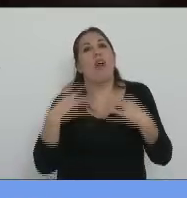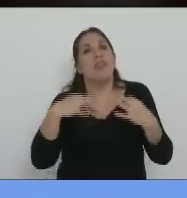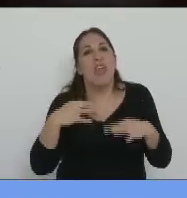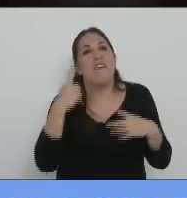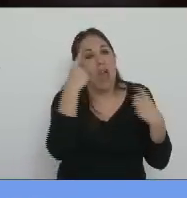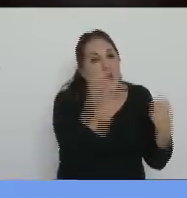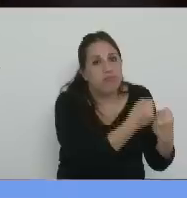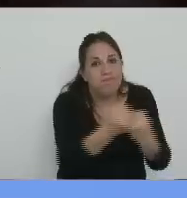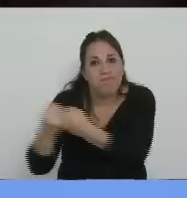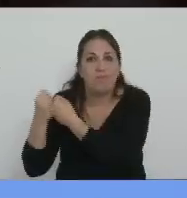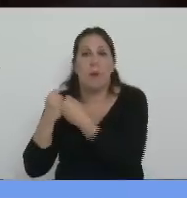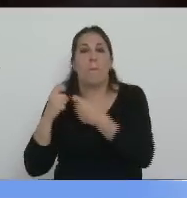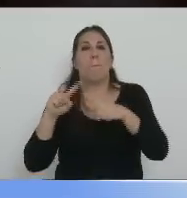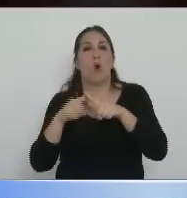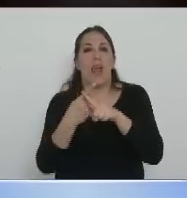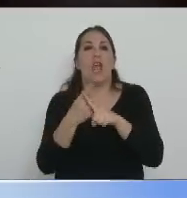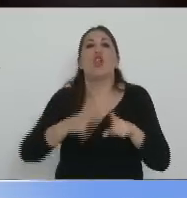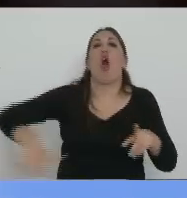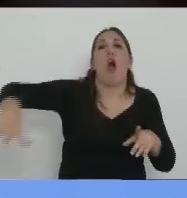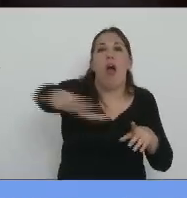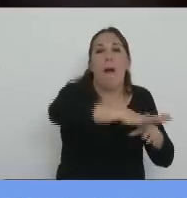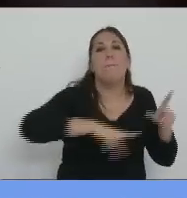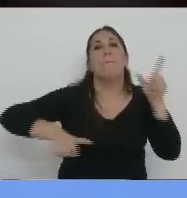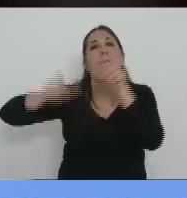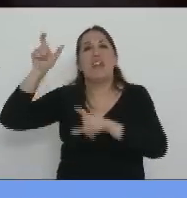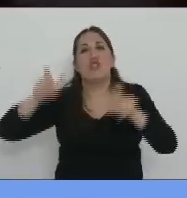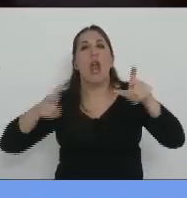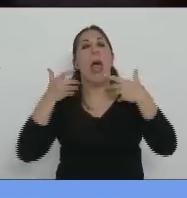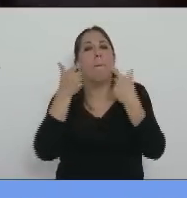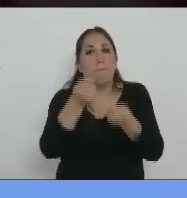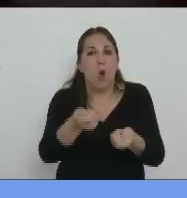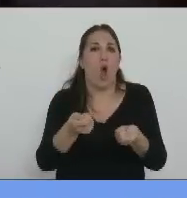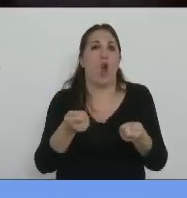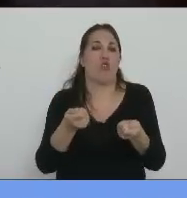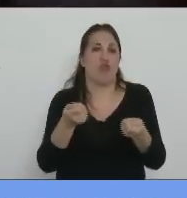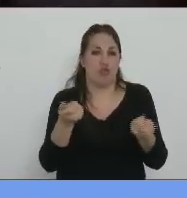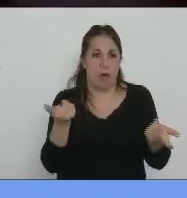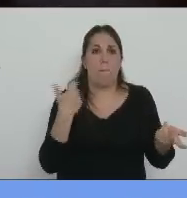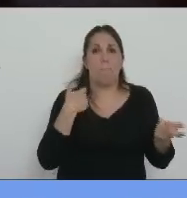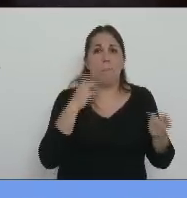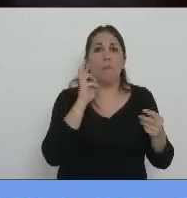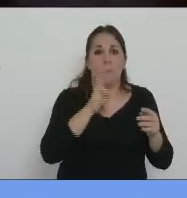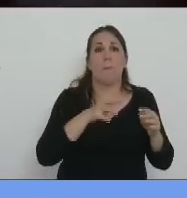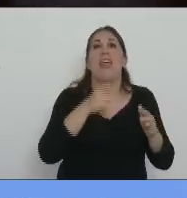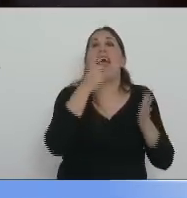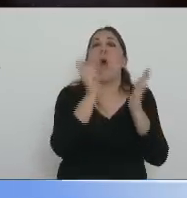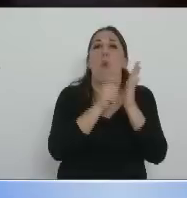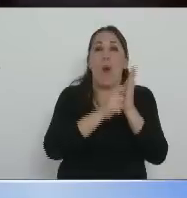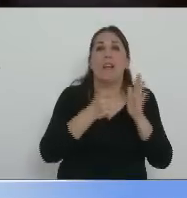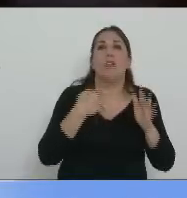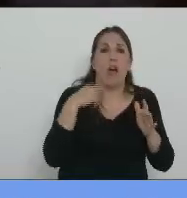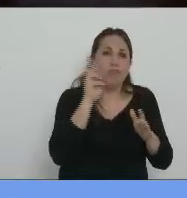el apoyo de la sociedad por lo menos las encuestas que he visto que hay más del 60 por ciento de los argentinos